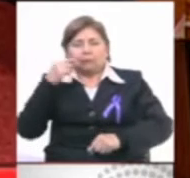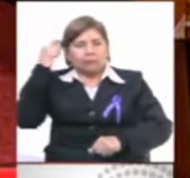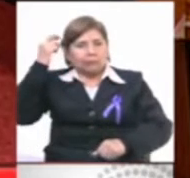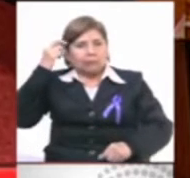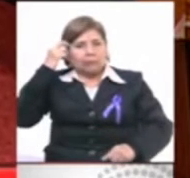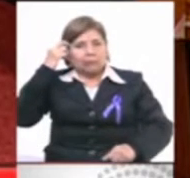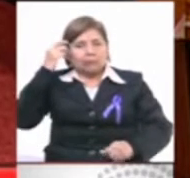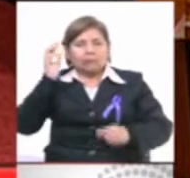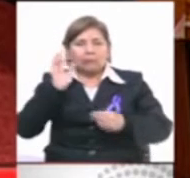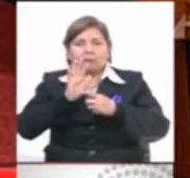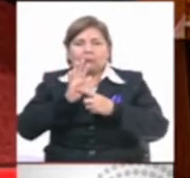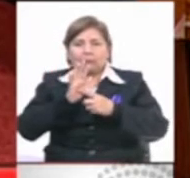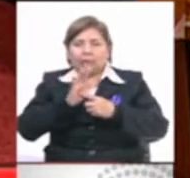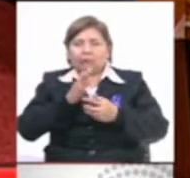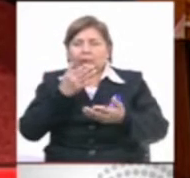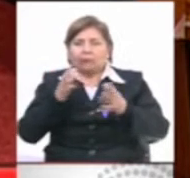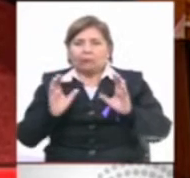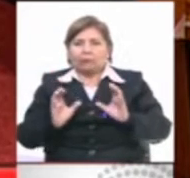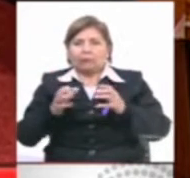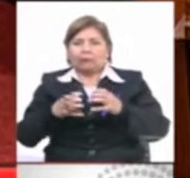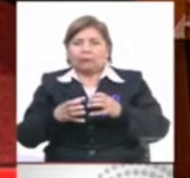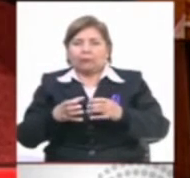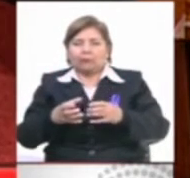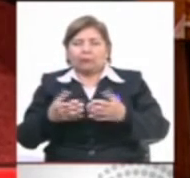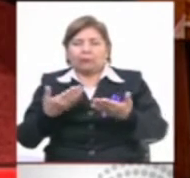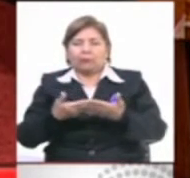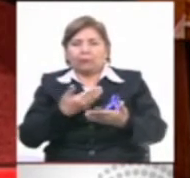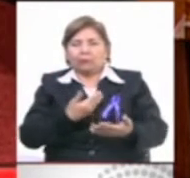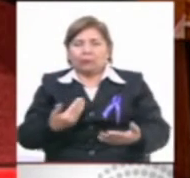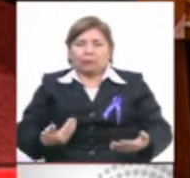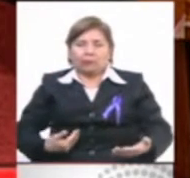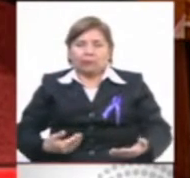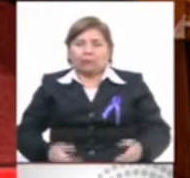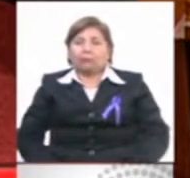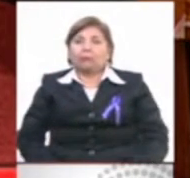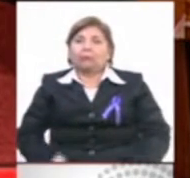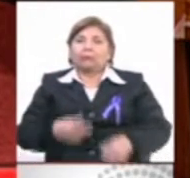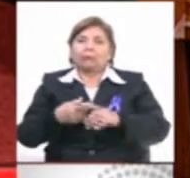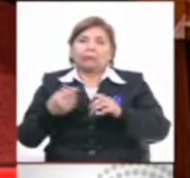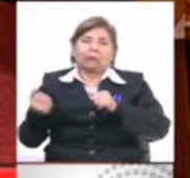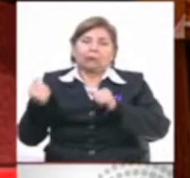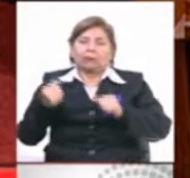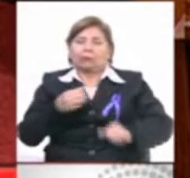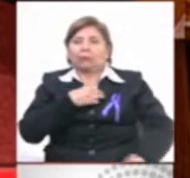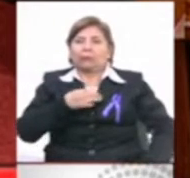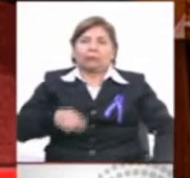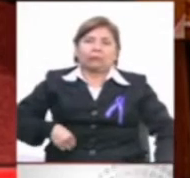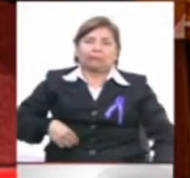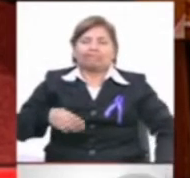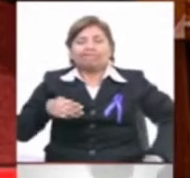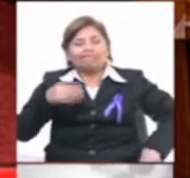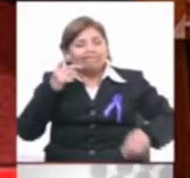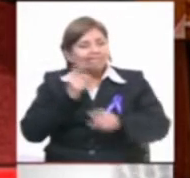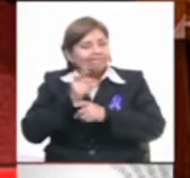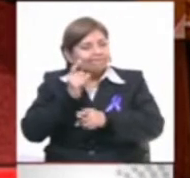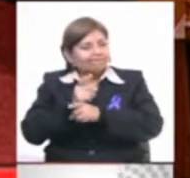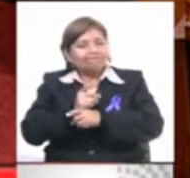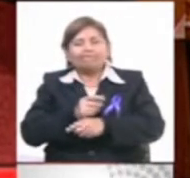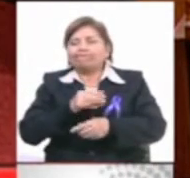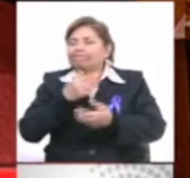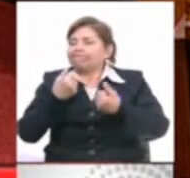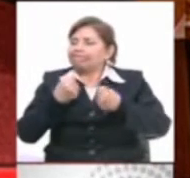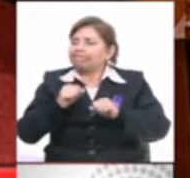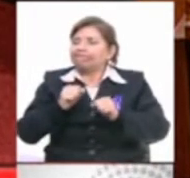políticas representadas en el Congreso y en el Gobierno. Desde el Poder Ejecutivo perseveraremos en